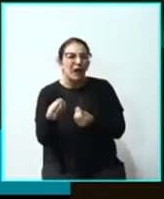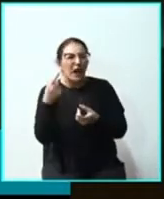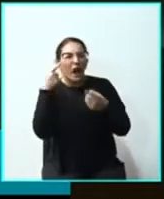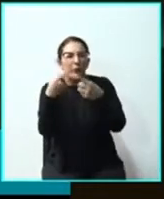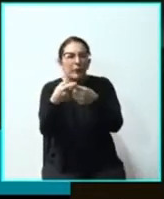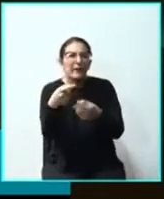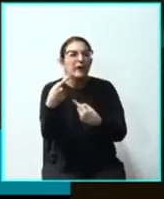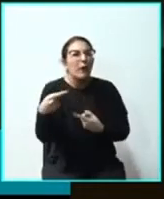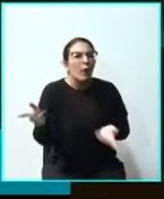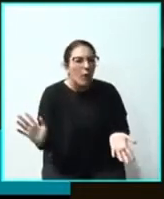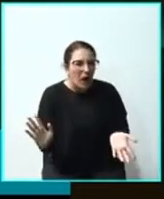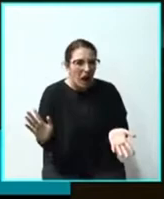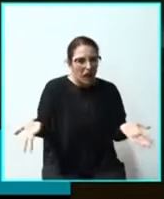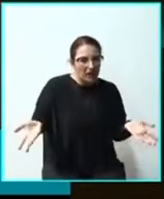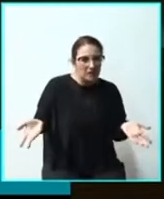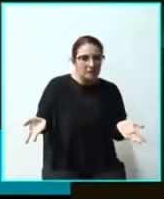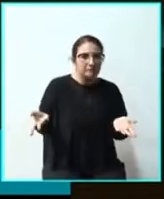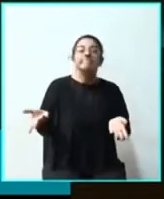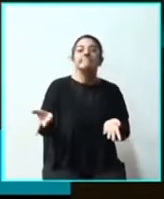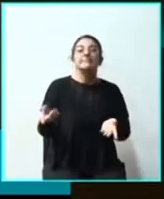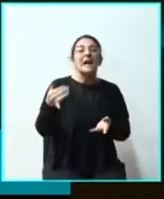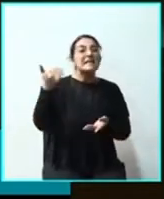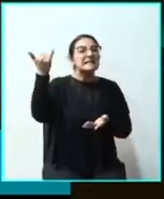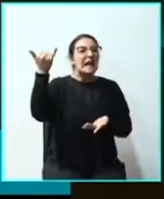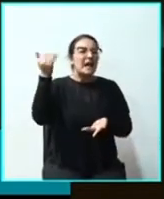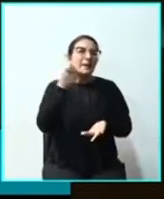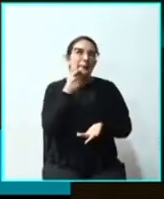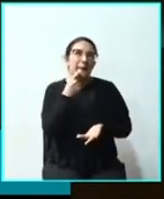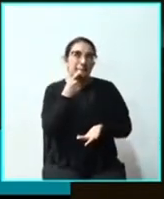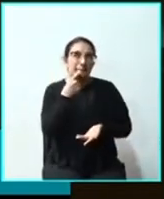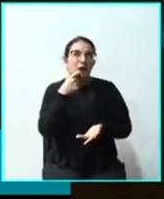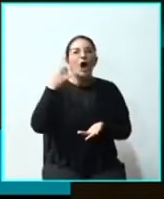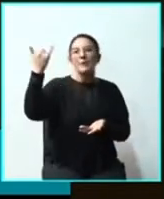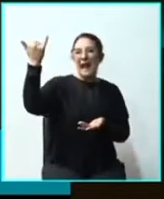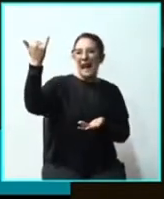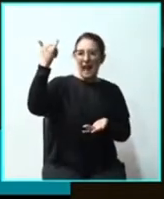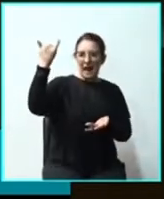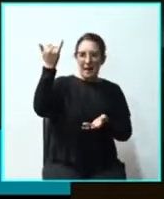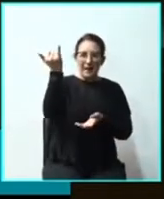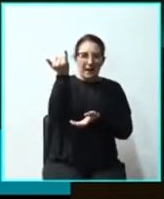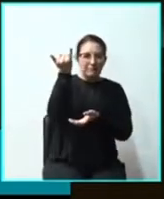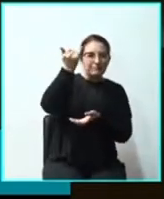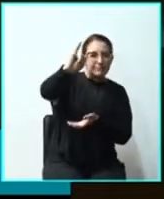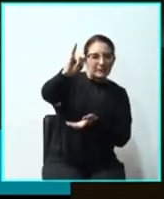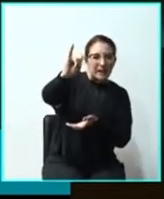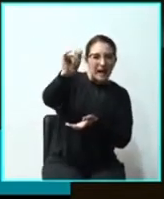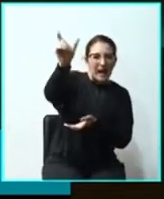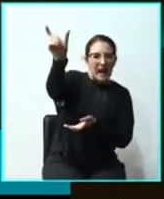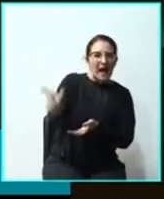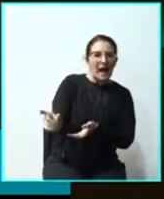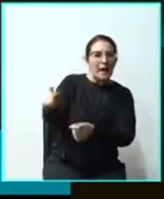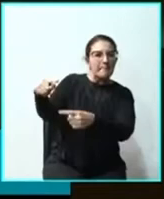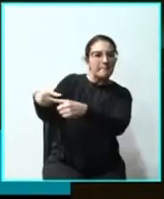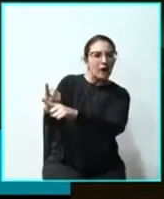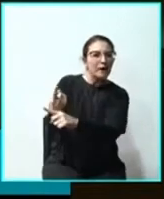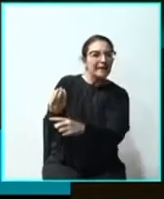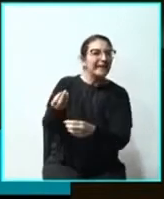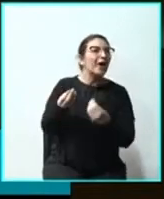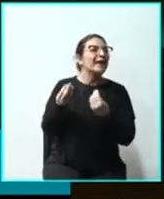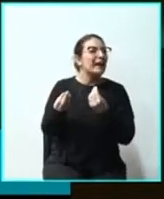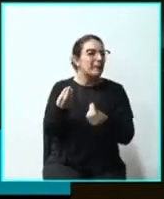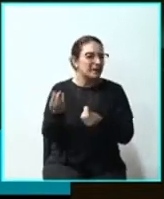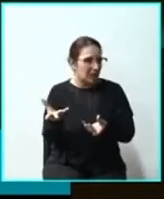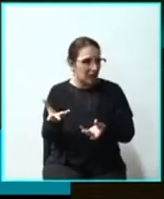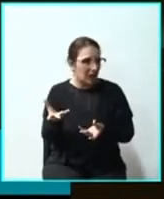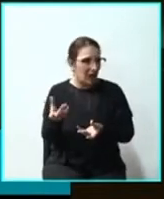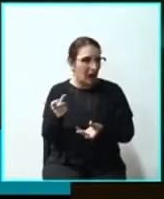¿Qué pasaría si las cámaras enfocaran a la dirigencia política? ¿Qué pasaría